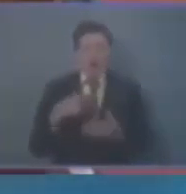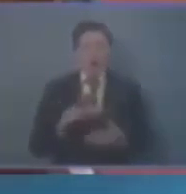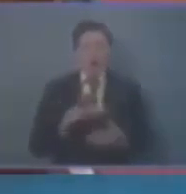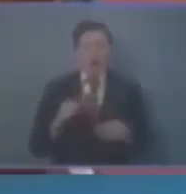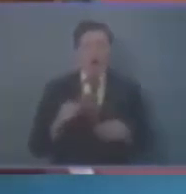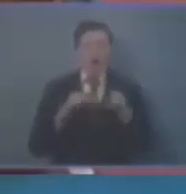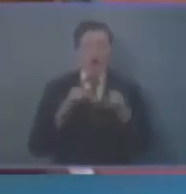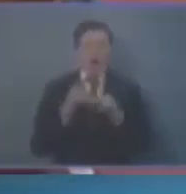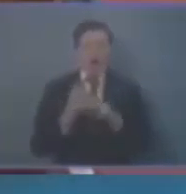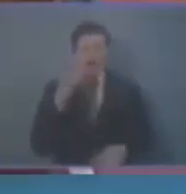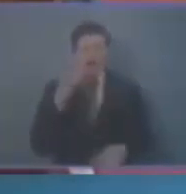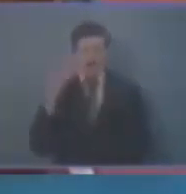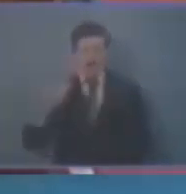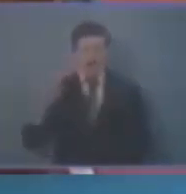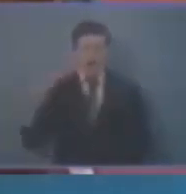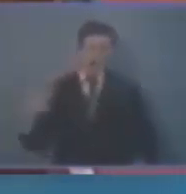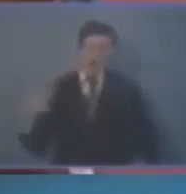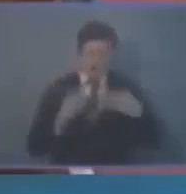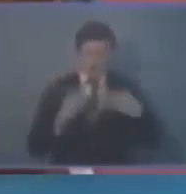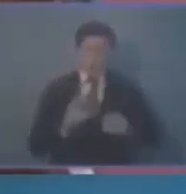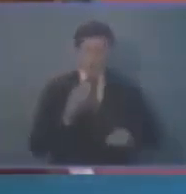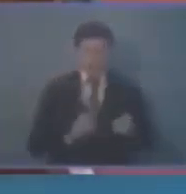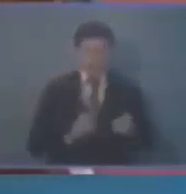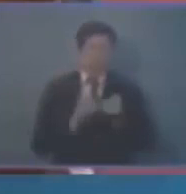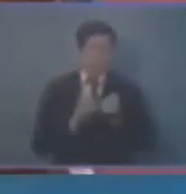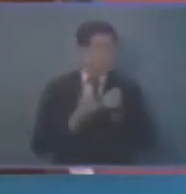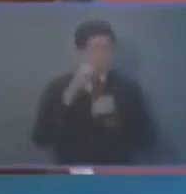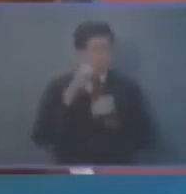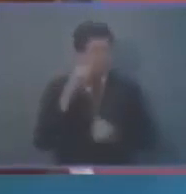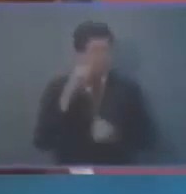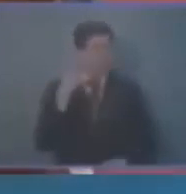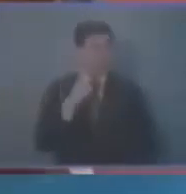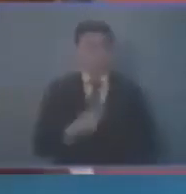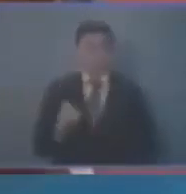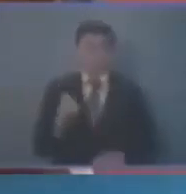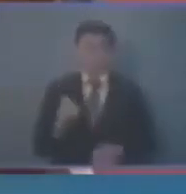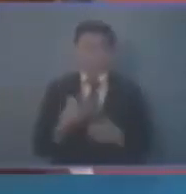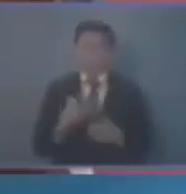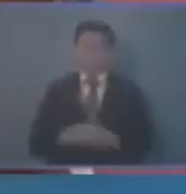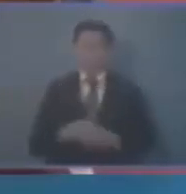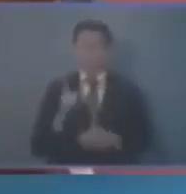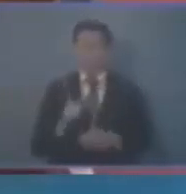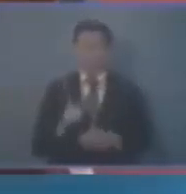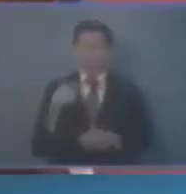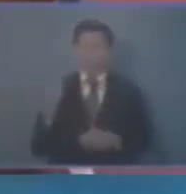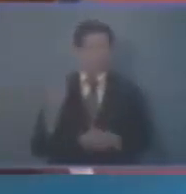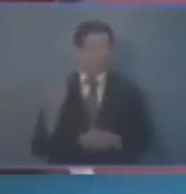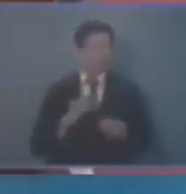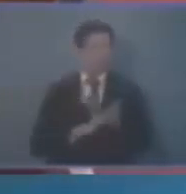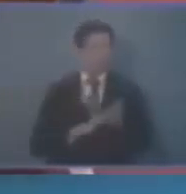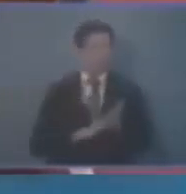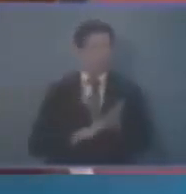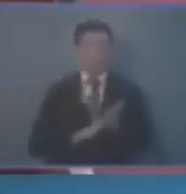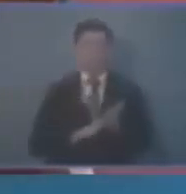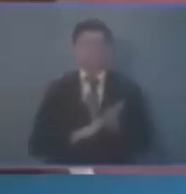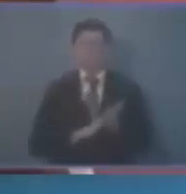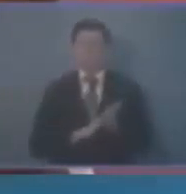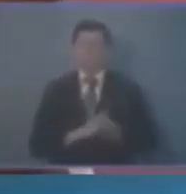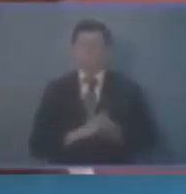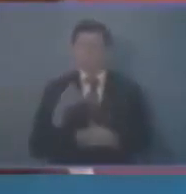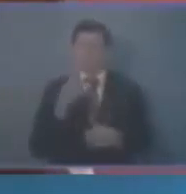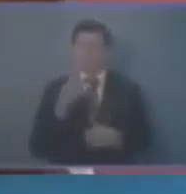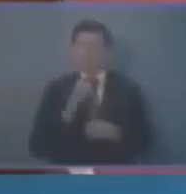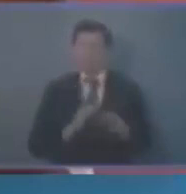un edificio que pone en riesgo la vida de nuestros colaboradores el presidente electo dijo eso se lo deberían de gastar en